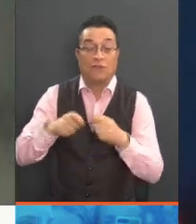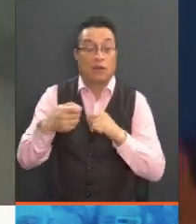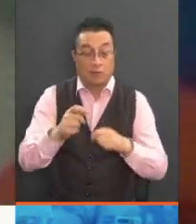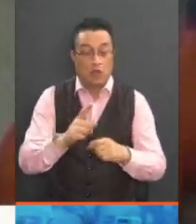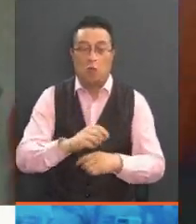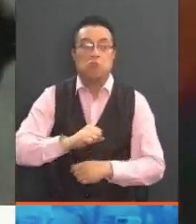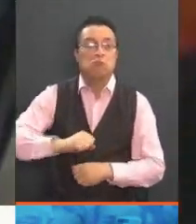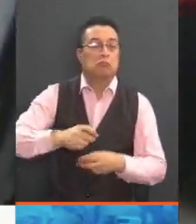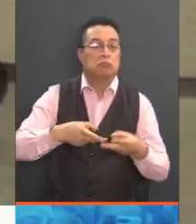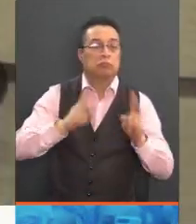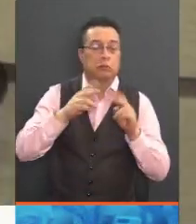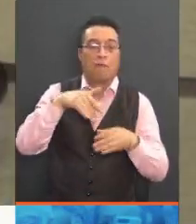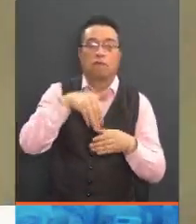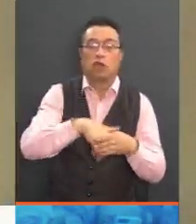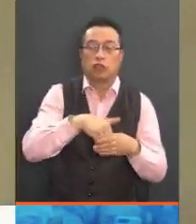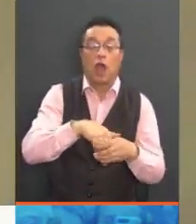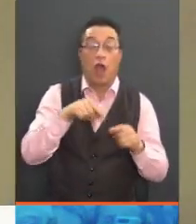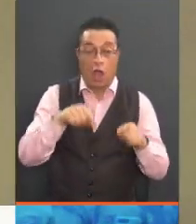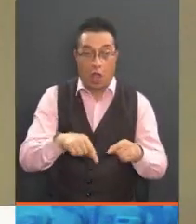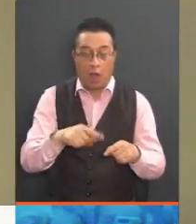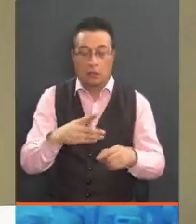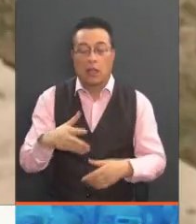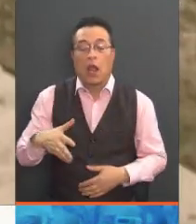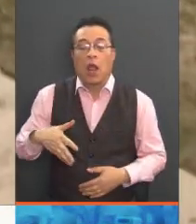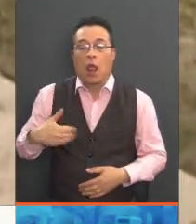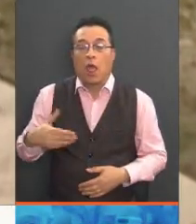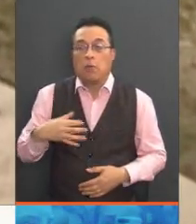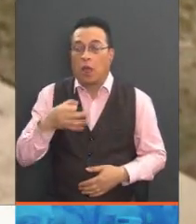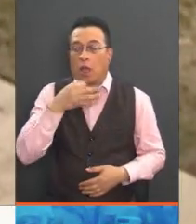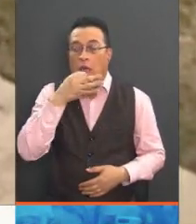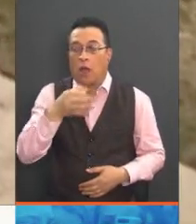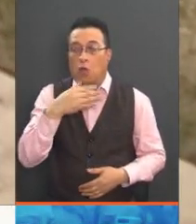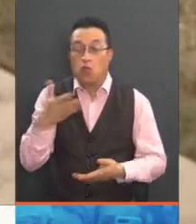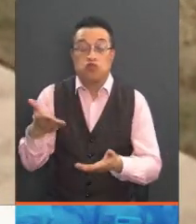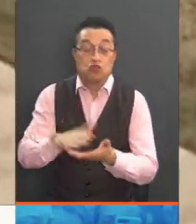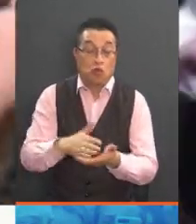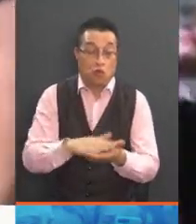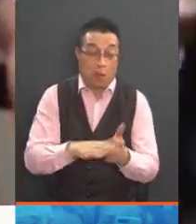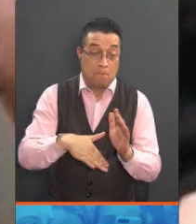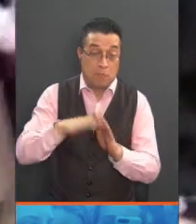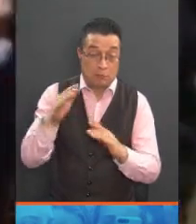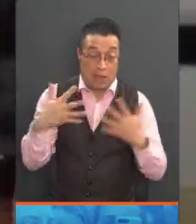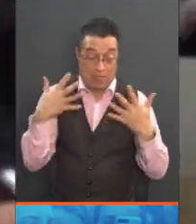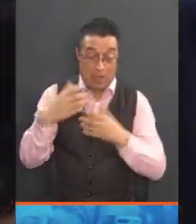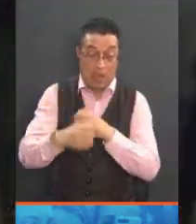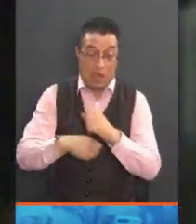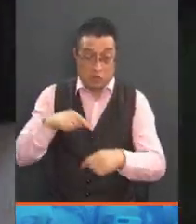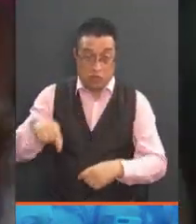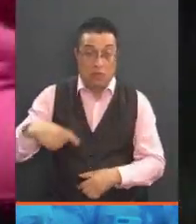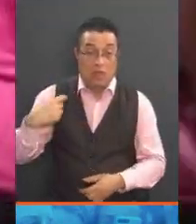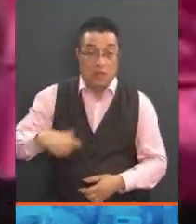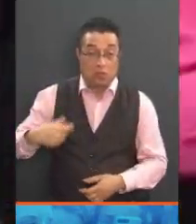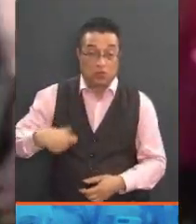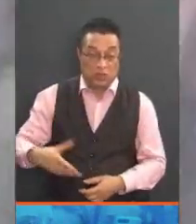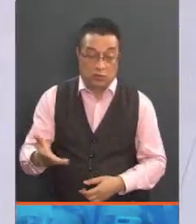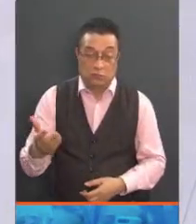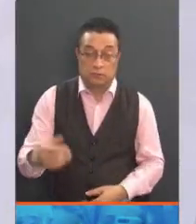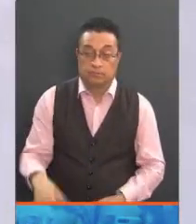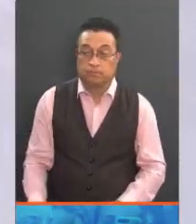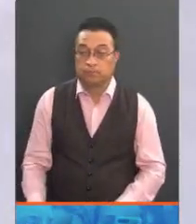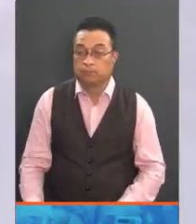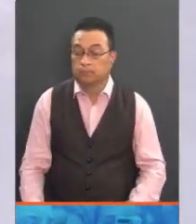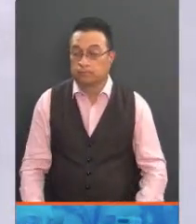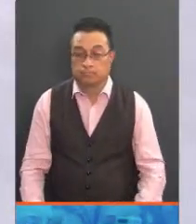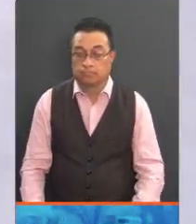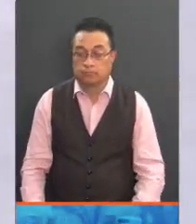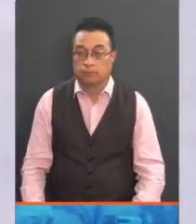armas y ahora se limitaron a lamentar la mayor matanza escolar de la última década en Estados Unidos.